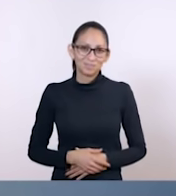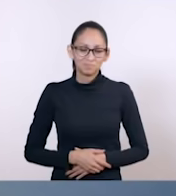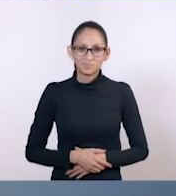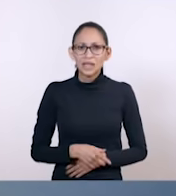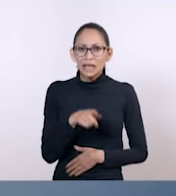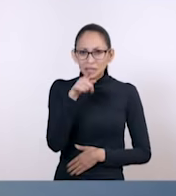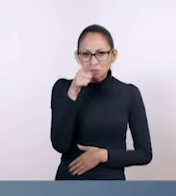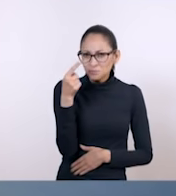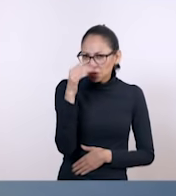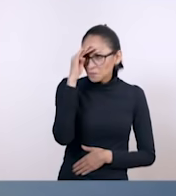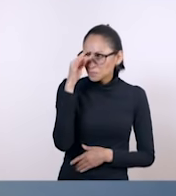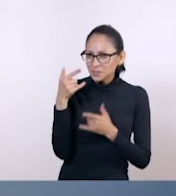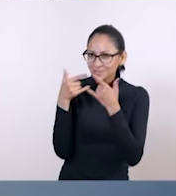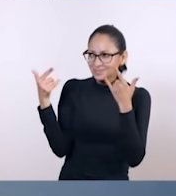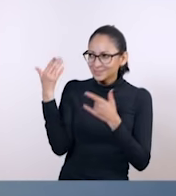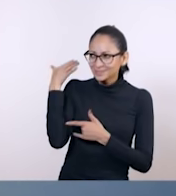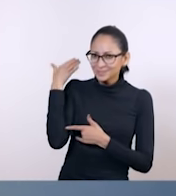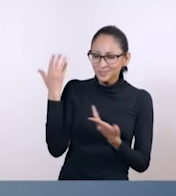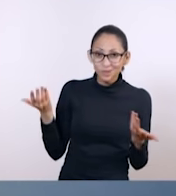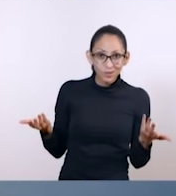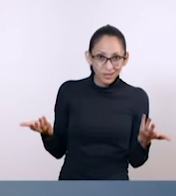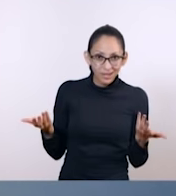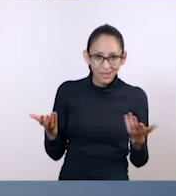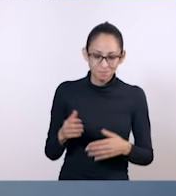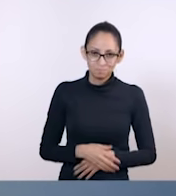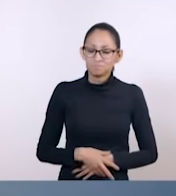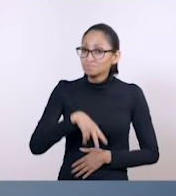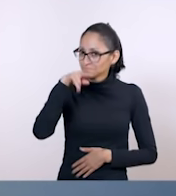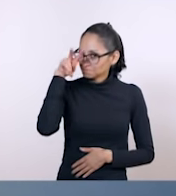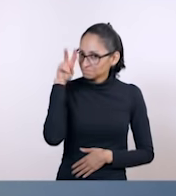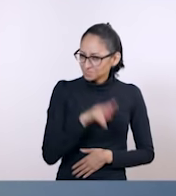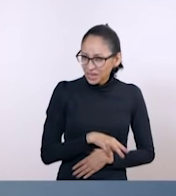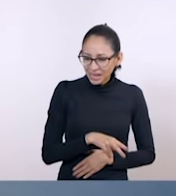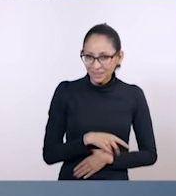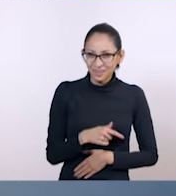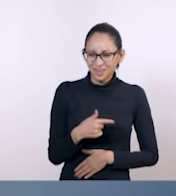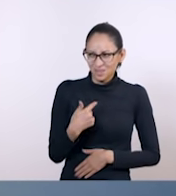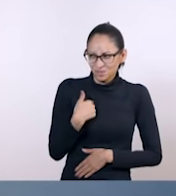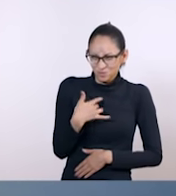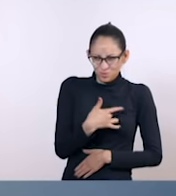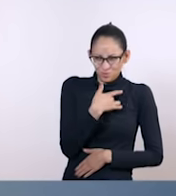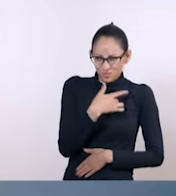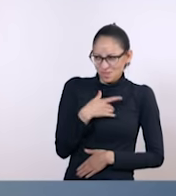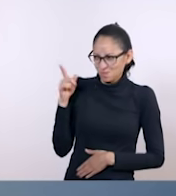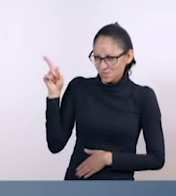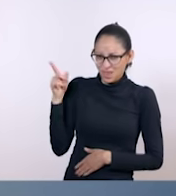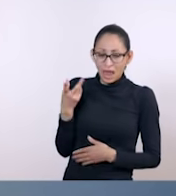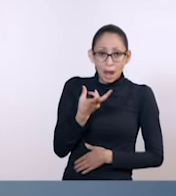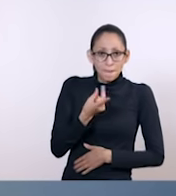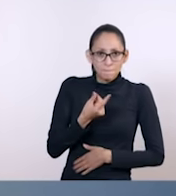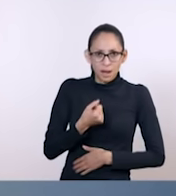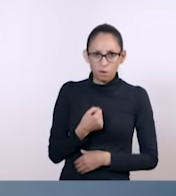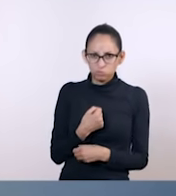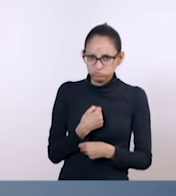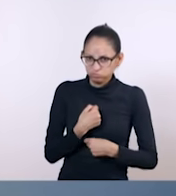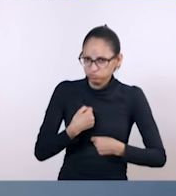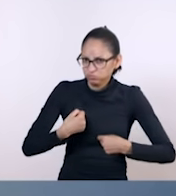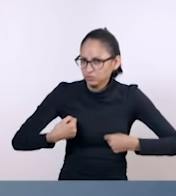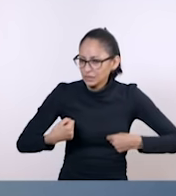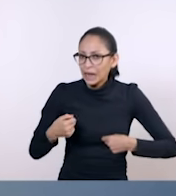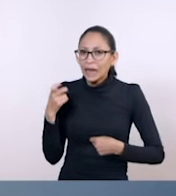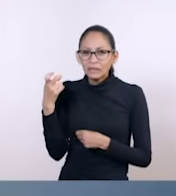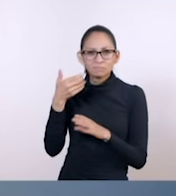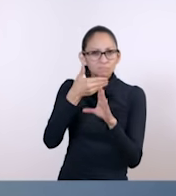¿Qué piensas de este cuento? Ay, pues la verdad, me parece que ese perro gordo afectaba mucho los